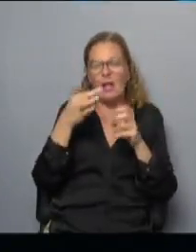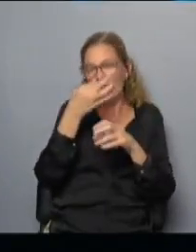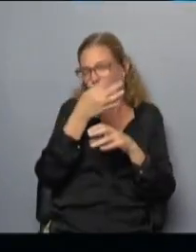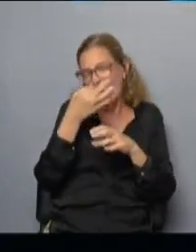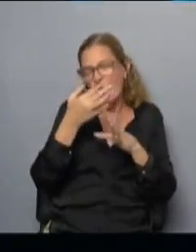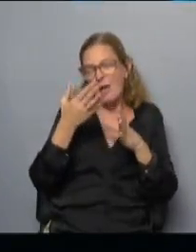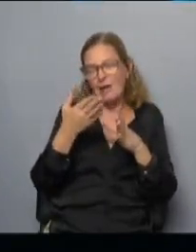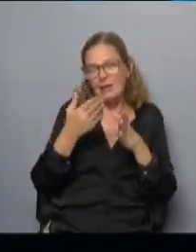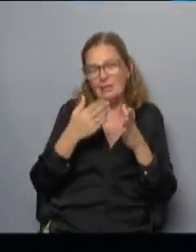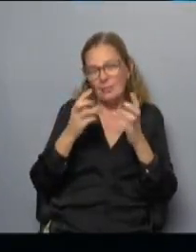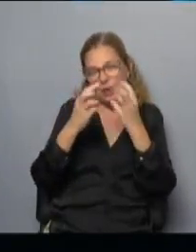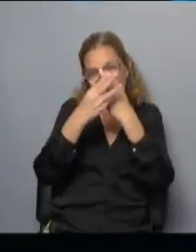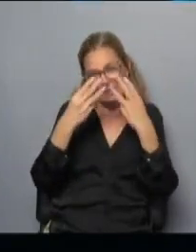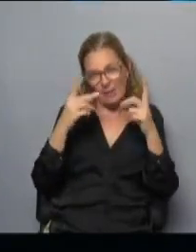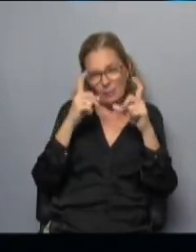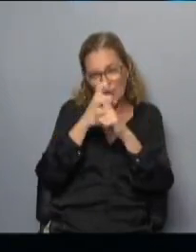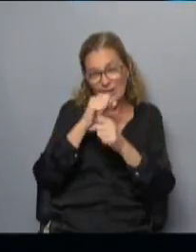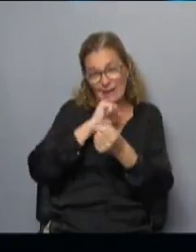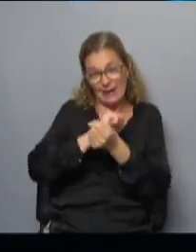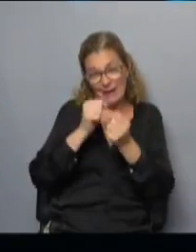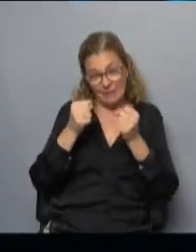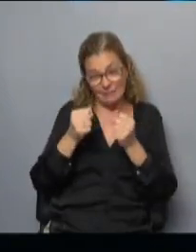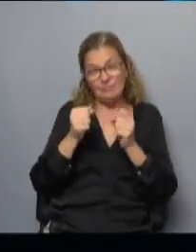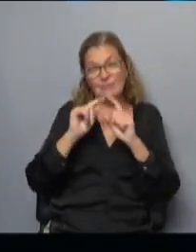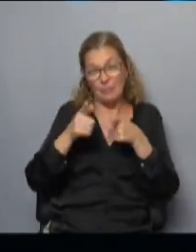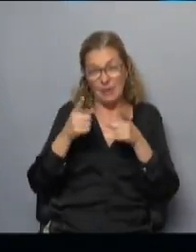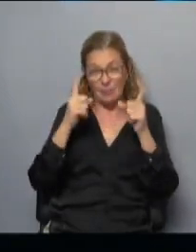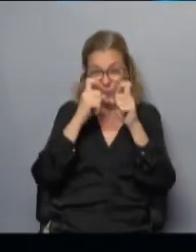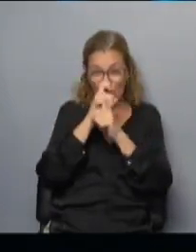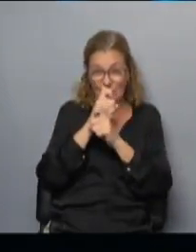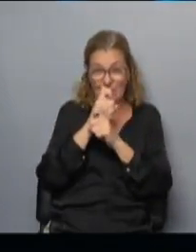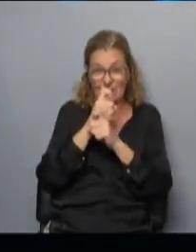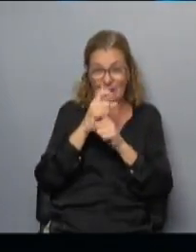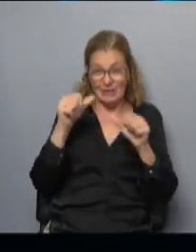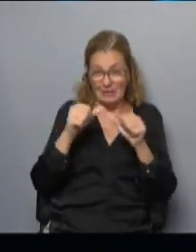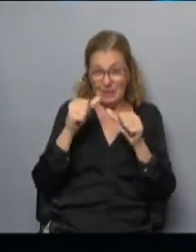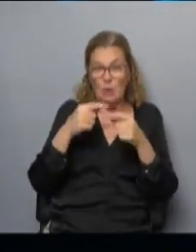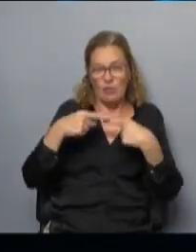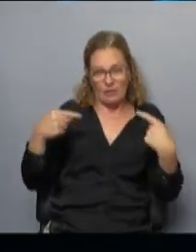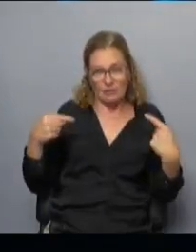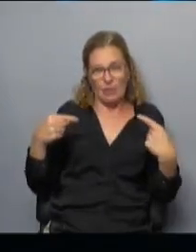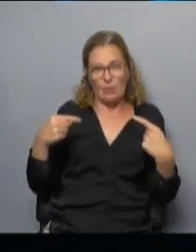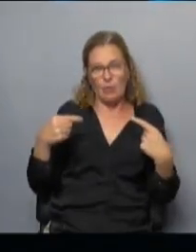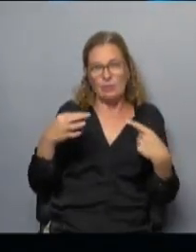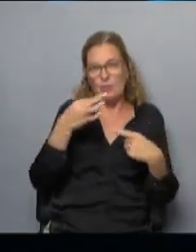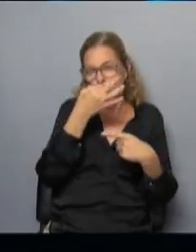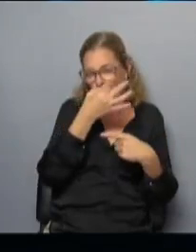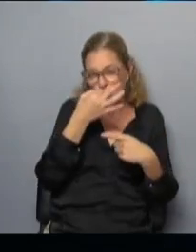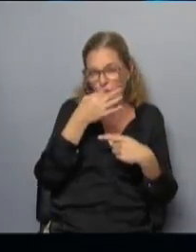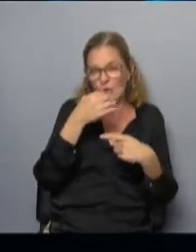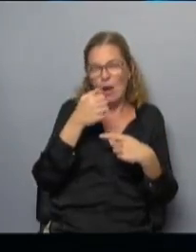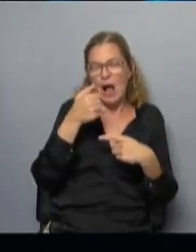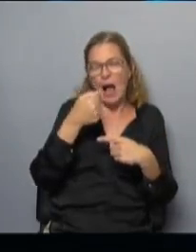drogadicción en general está complicado y en las casas es muy complicado y creo que hicimos cosas teníamos narcóticos anónimo